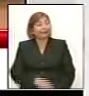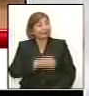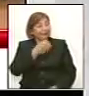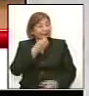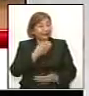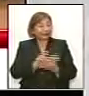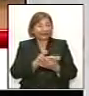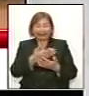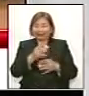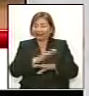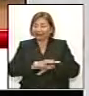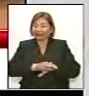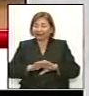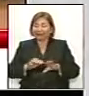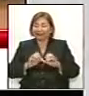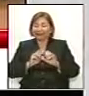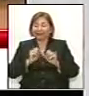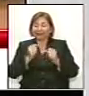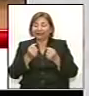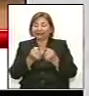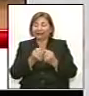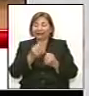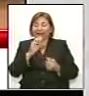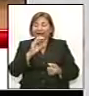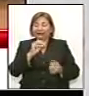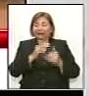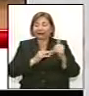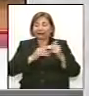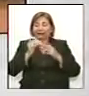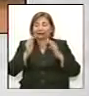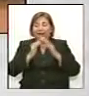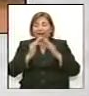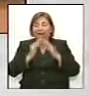de esta manera concluye entonces la sesión de la Comisión de Vivienda y Construcción.